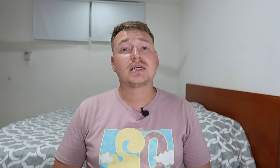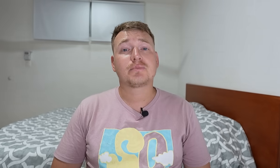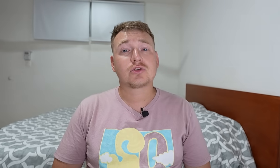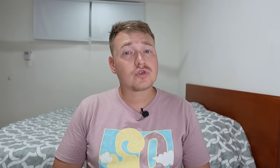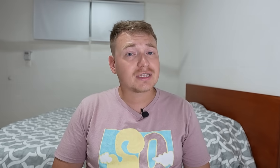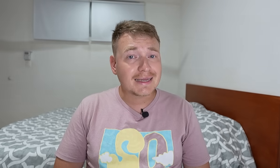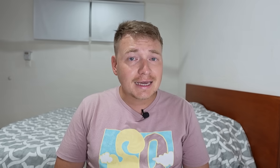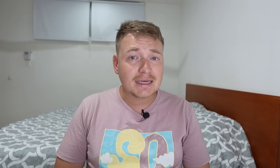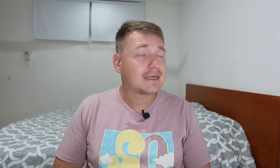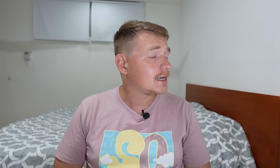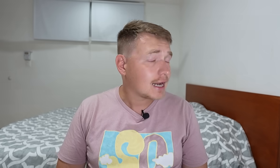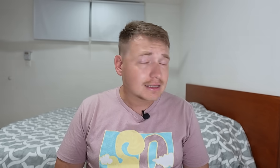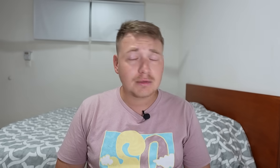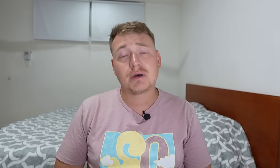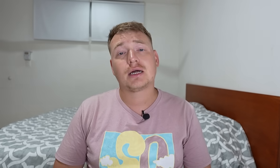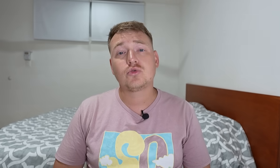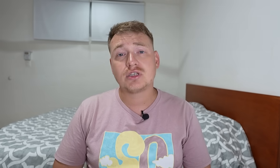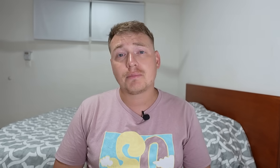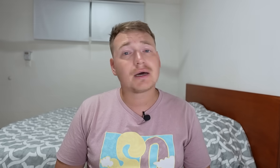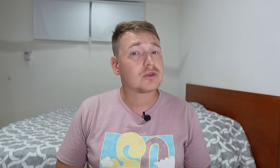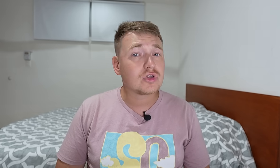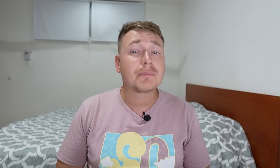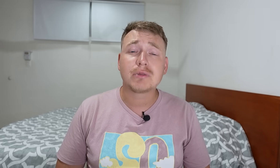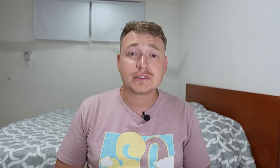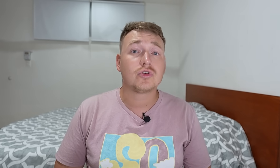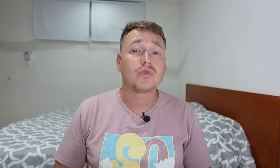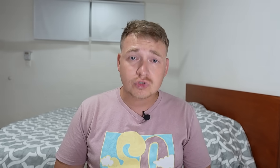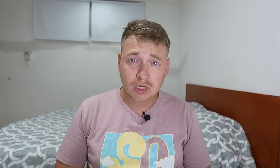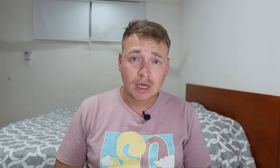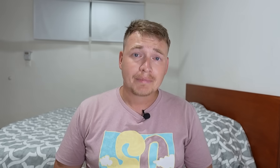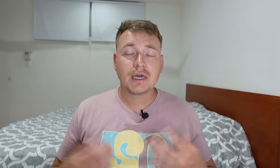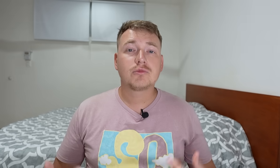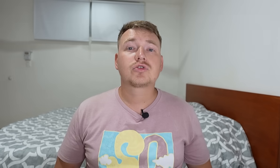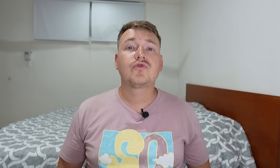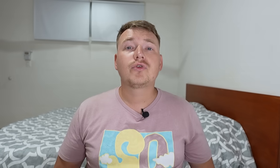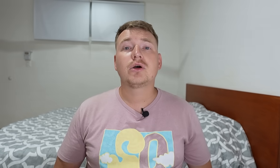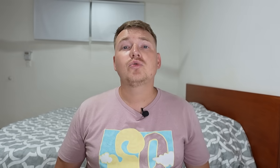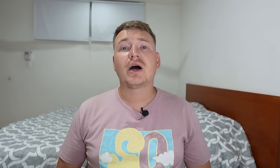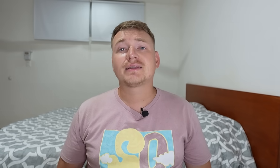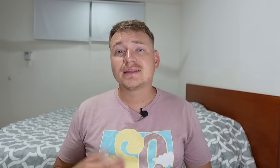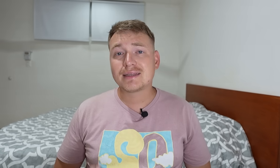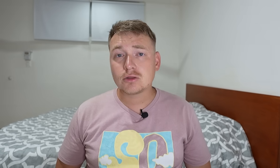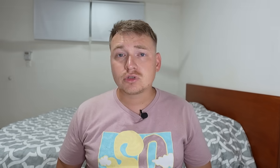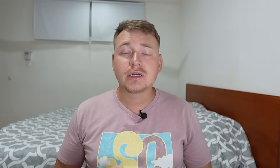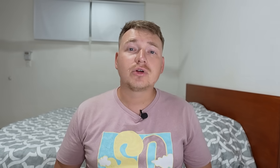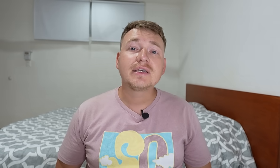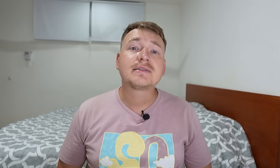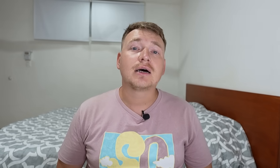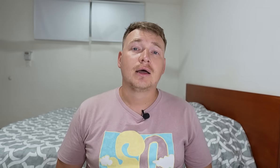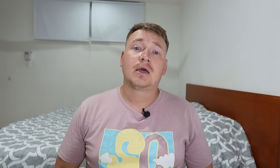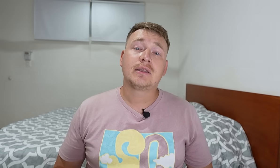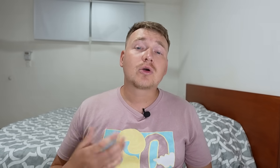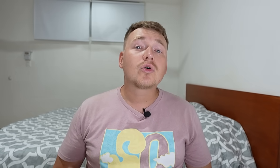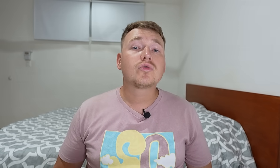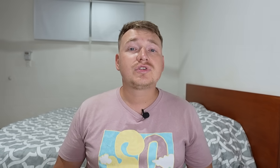unos días pasó tragedia gigante para Rusia, para toda población rusa, que en Moscú fue un atentado